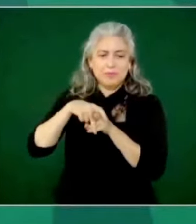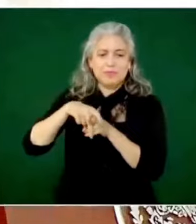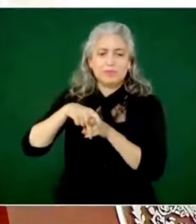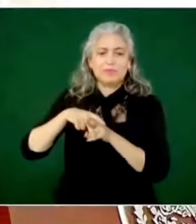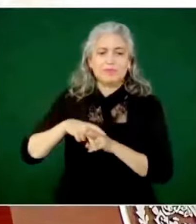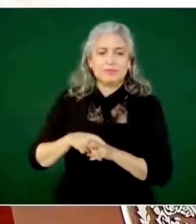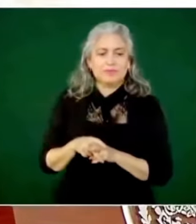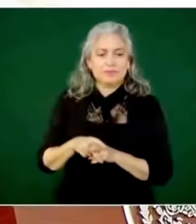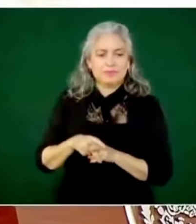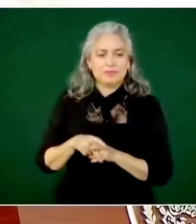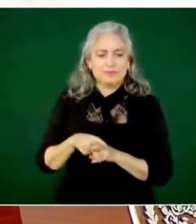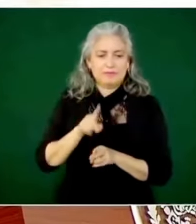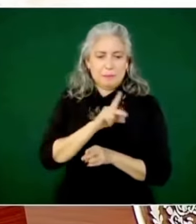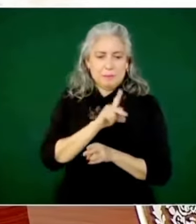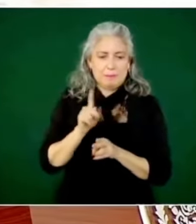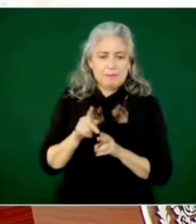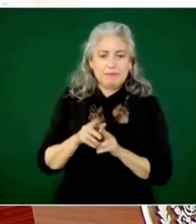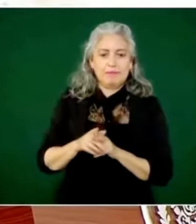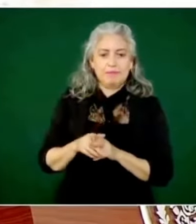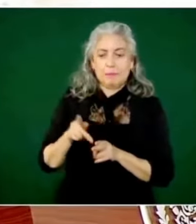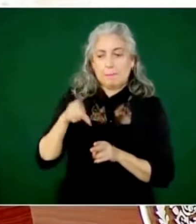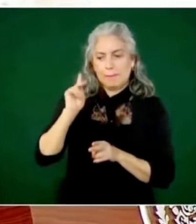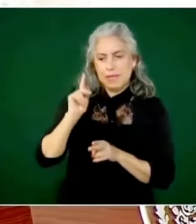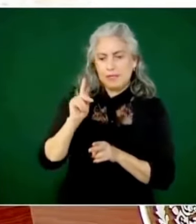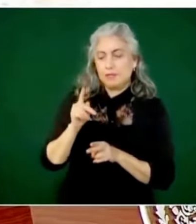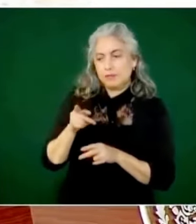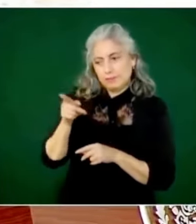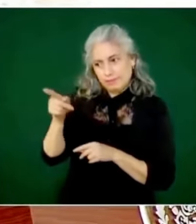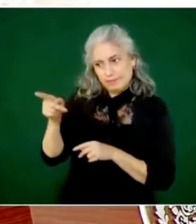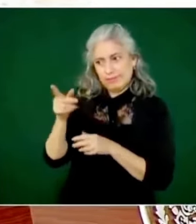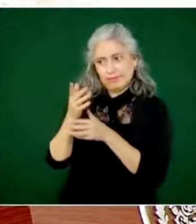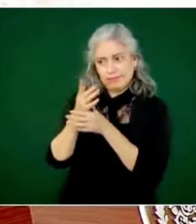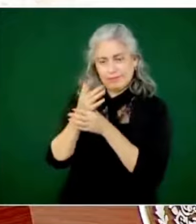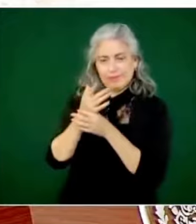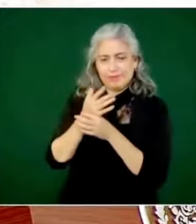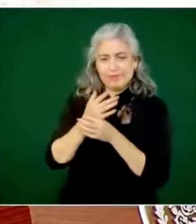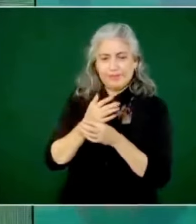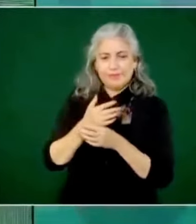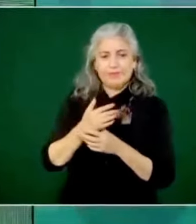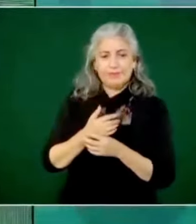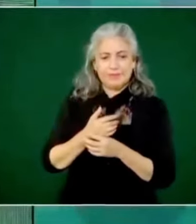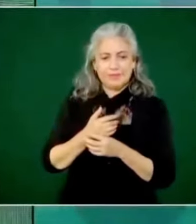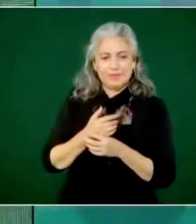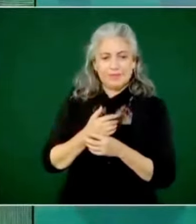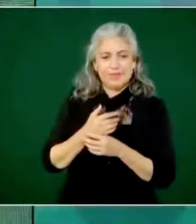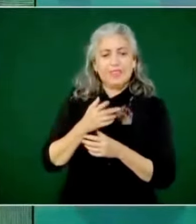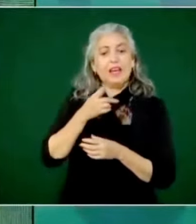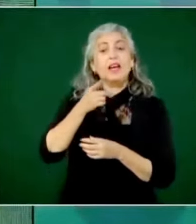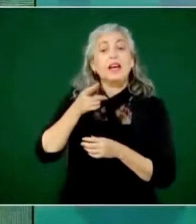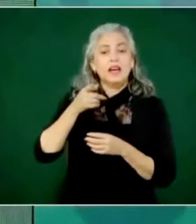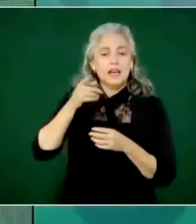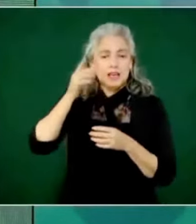Pero como usted ha dicho, don Benito, le dice el secretario, las mulas llegan más lejos.